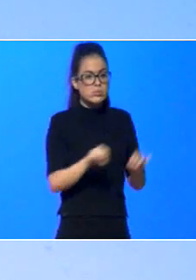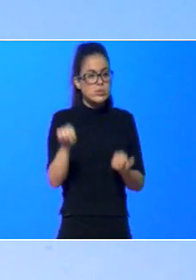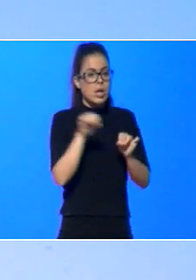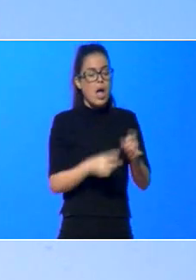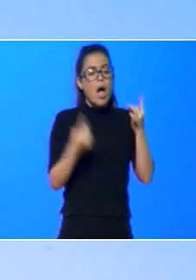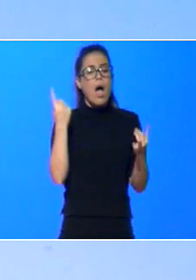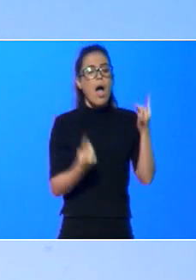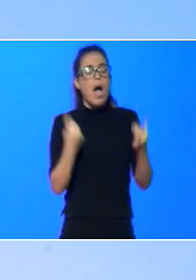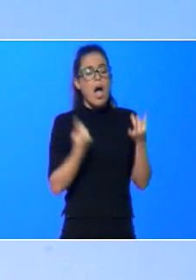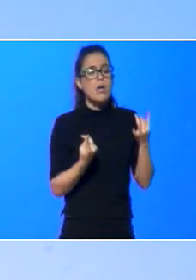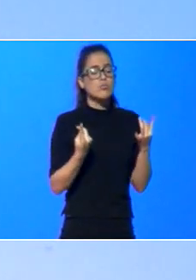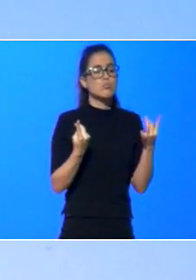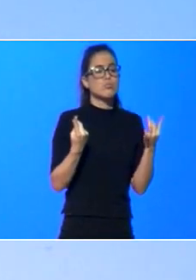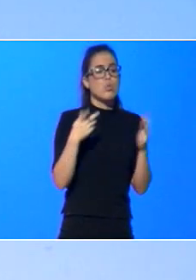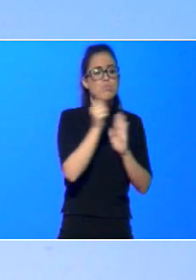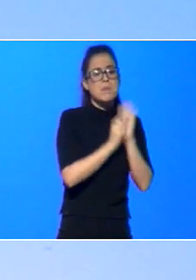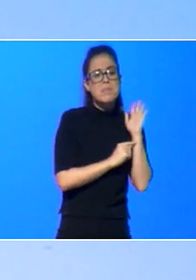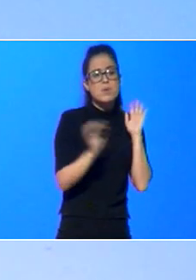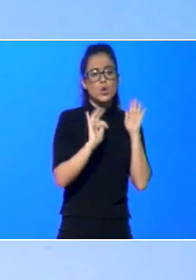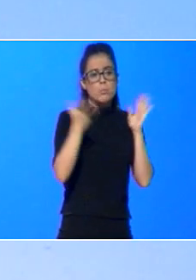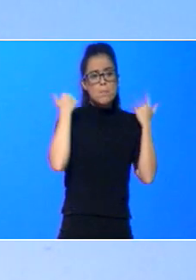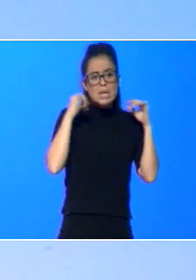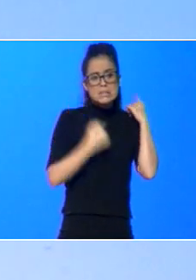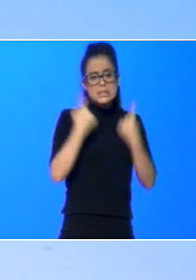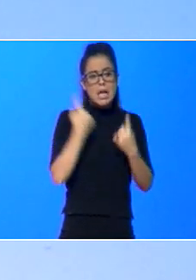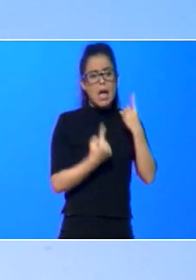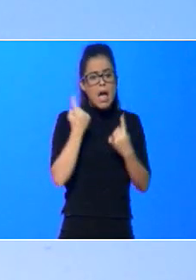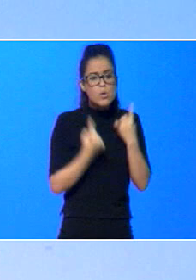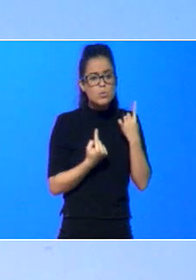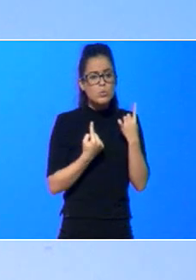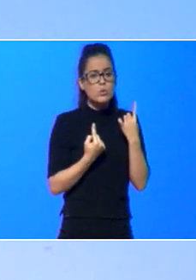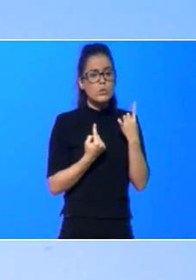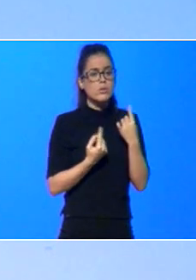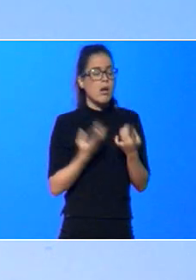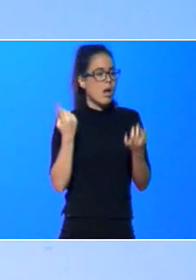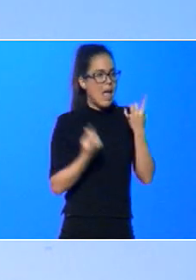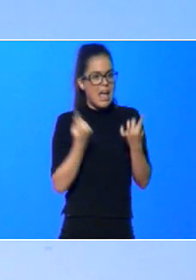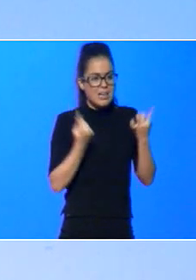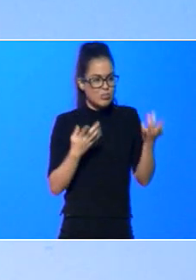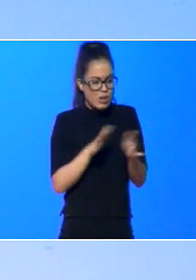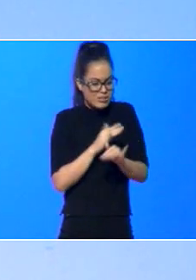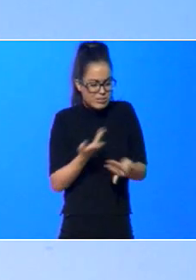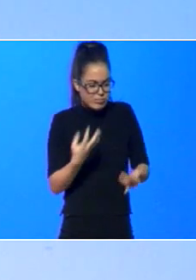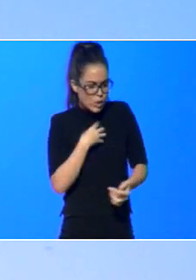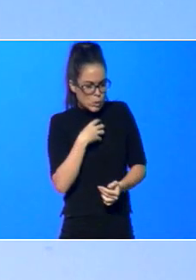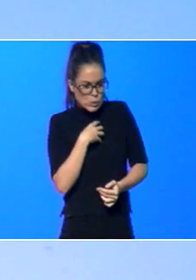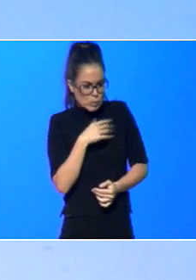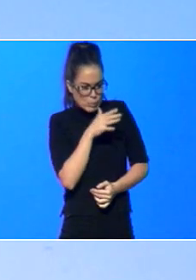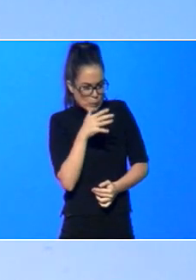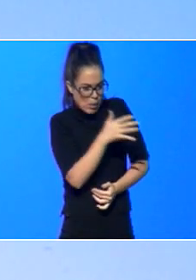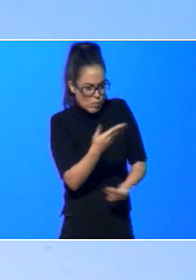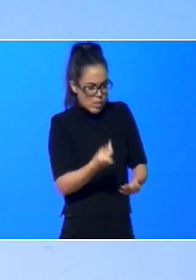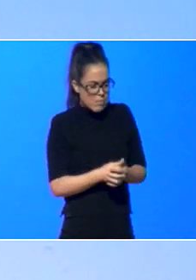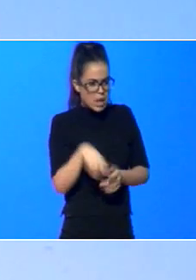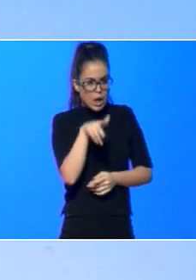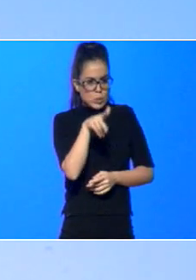hay algunos principios o algunas prácticas algunos principios irrenunciables y algunas prácticas que el discurso de los Derechos